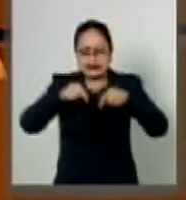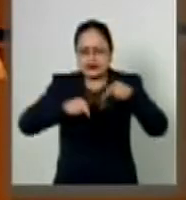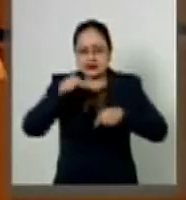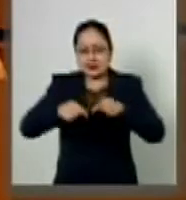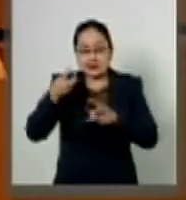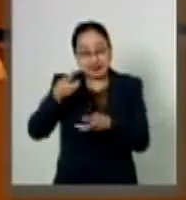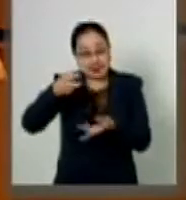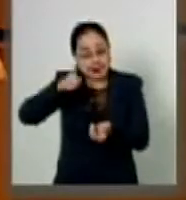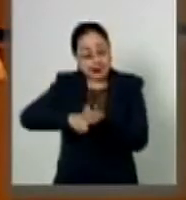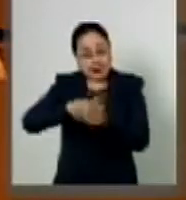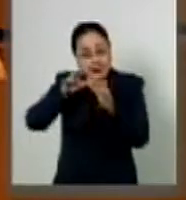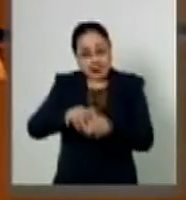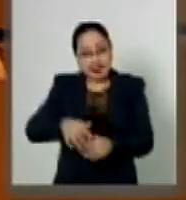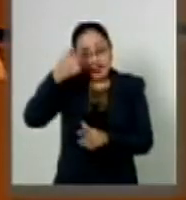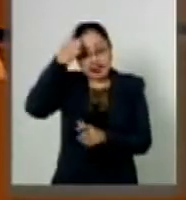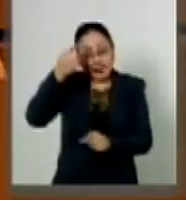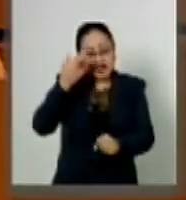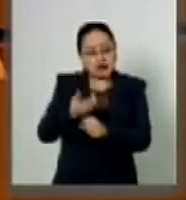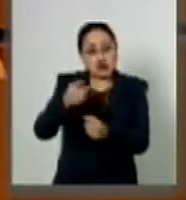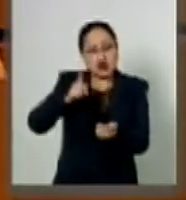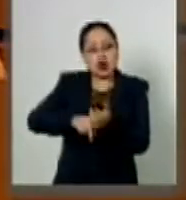sido directivo del PRI.